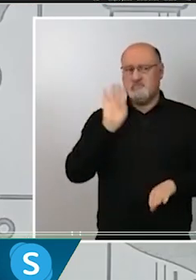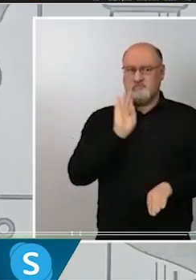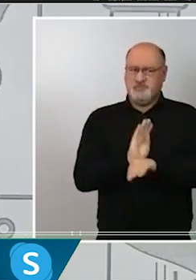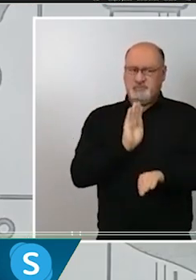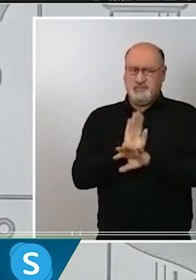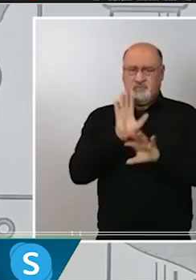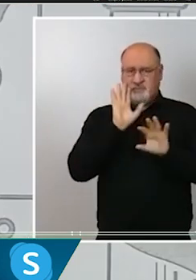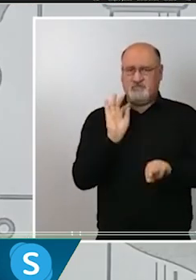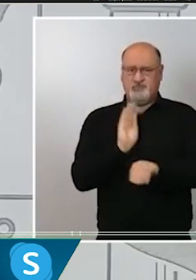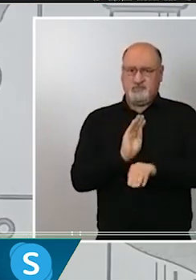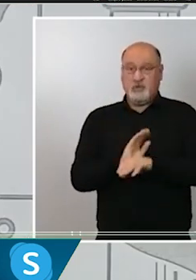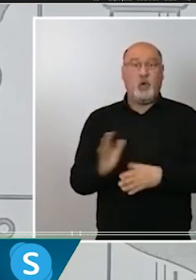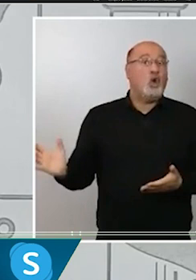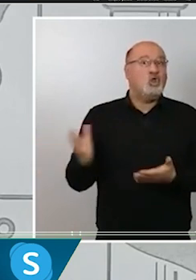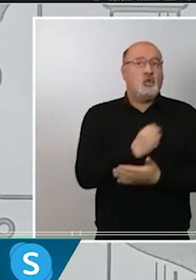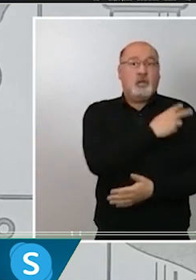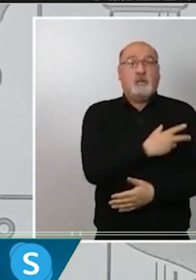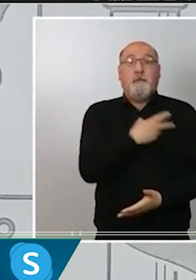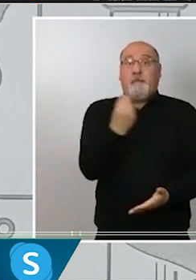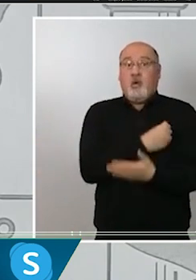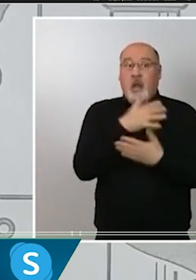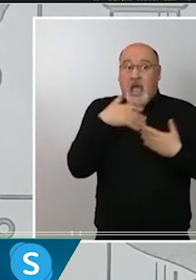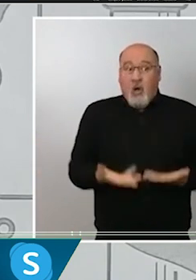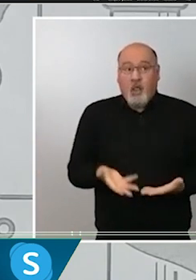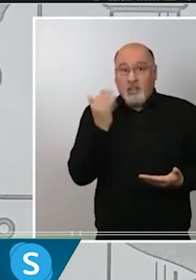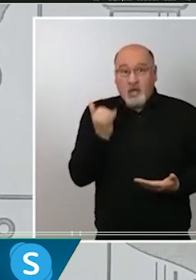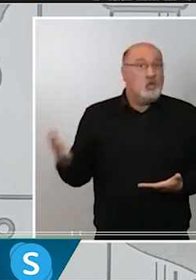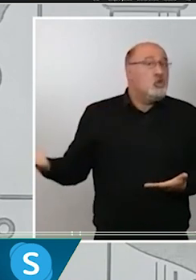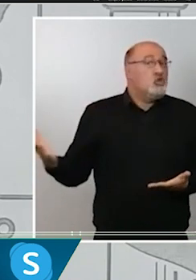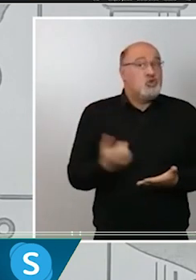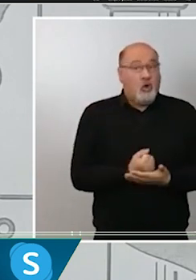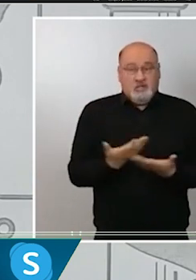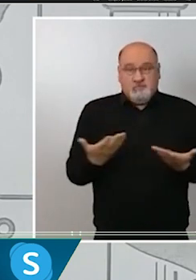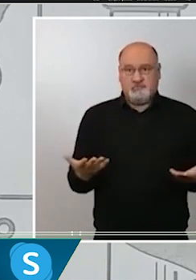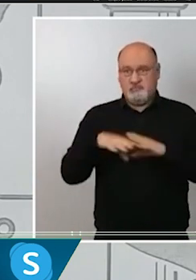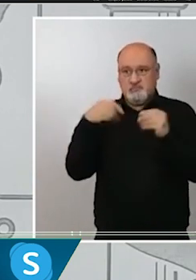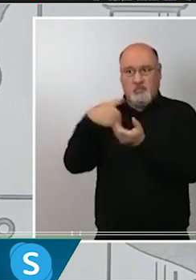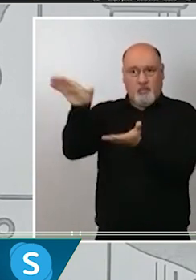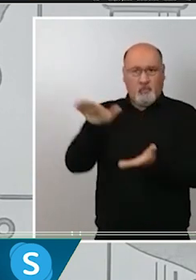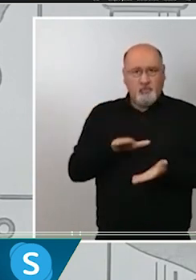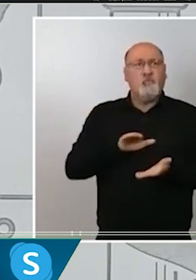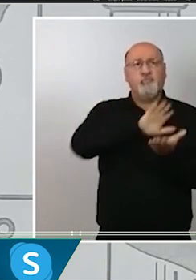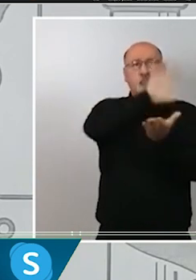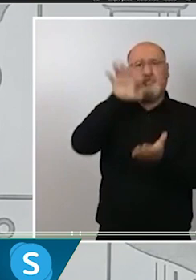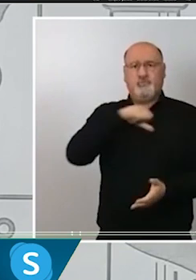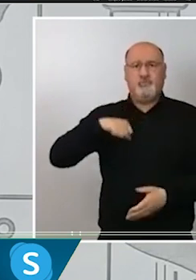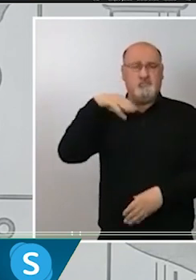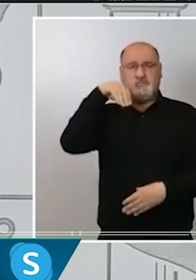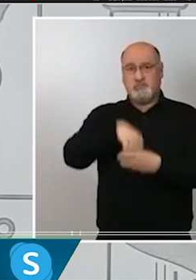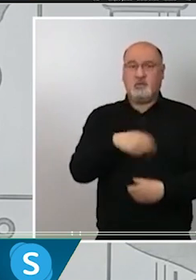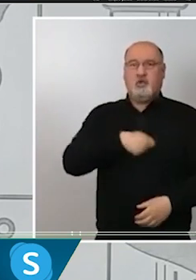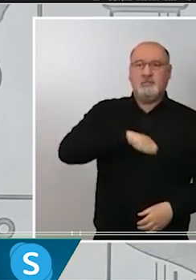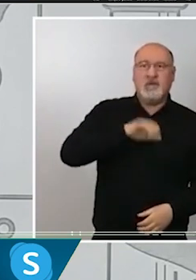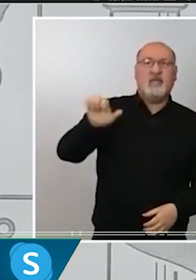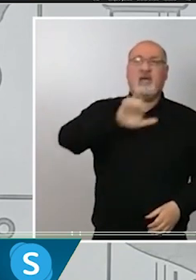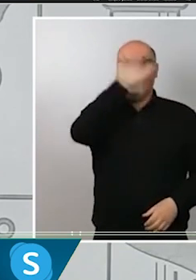últimas elecciones, pero al final ha sido lo que se ha producido en este tiempo. Y ahí creo que también hay que entender que efectivamente